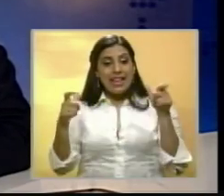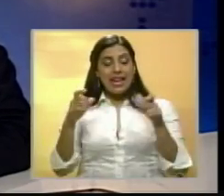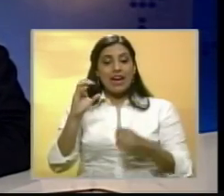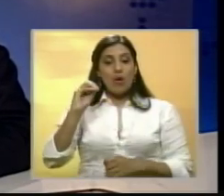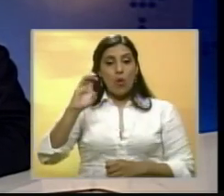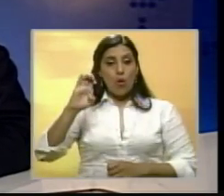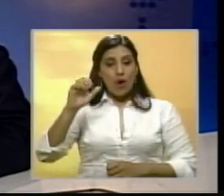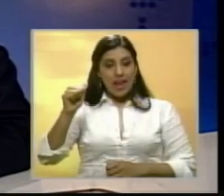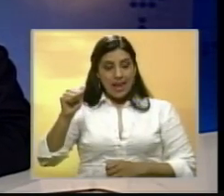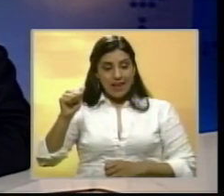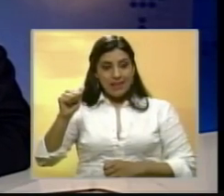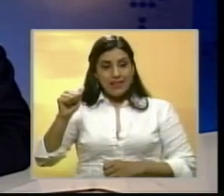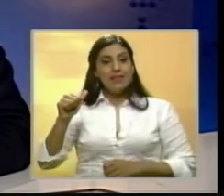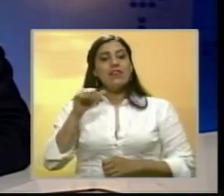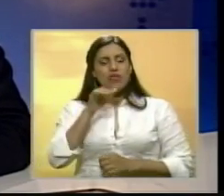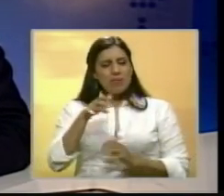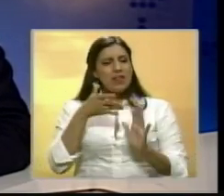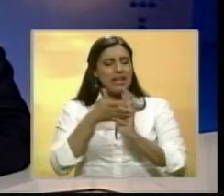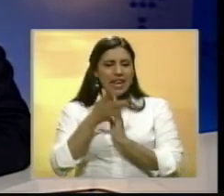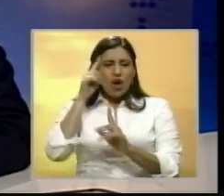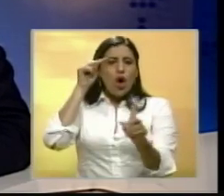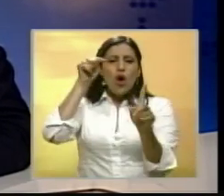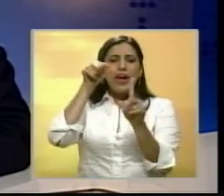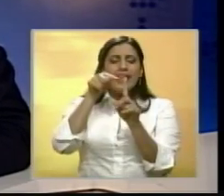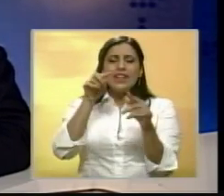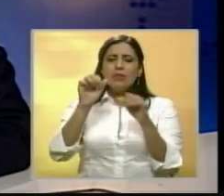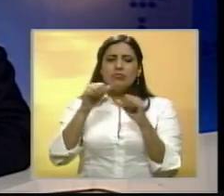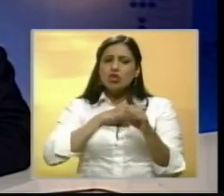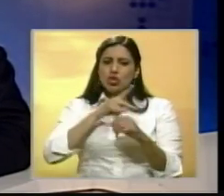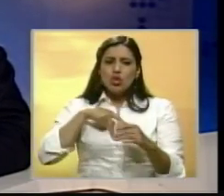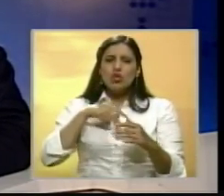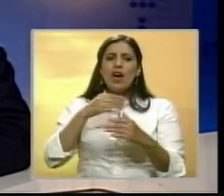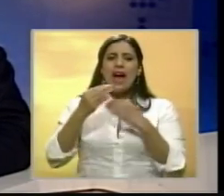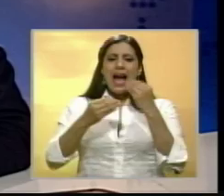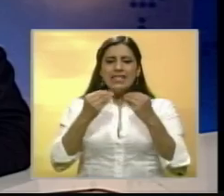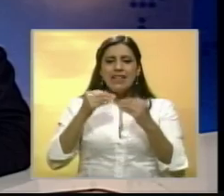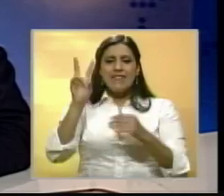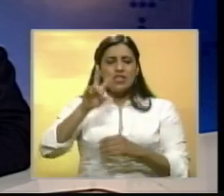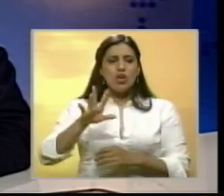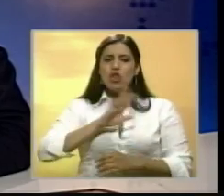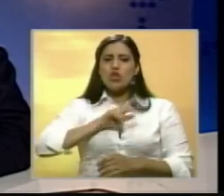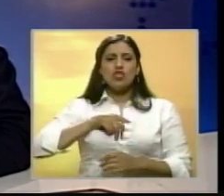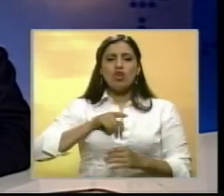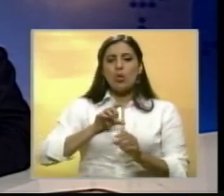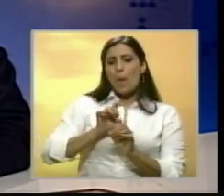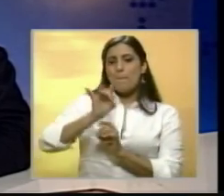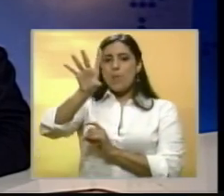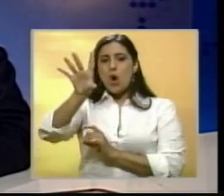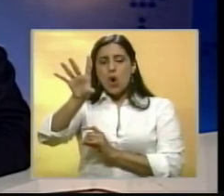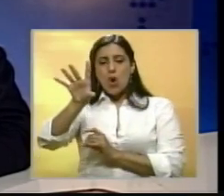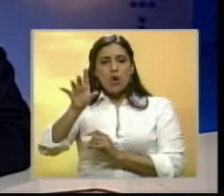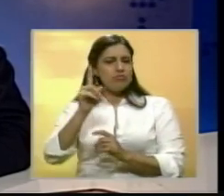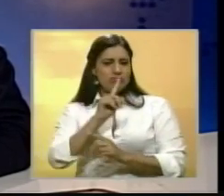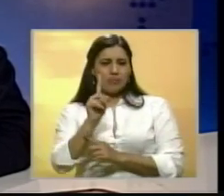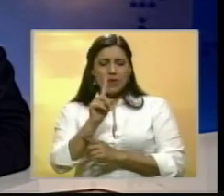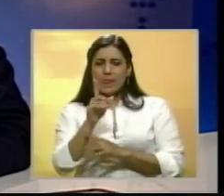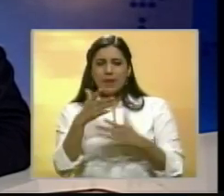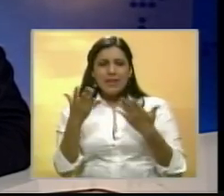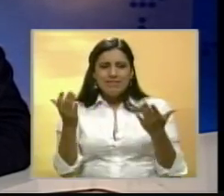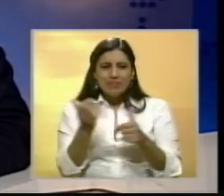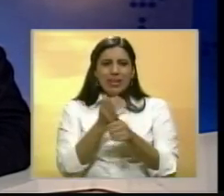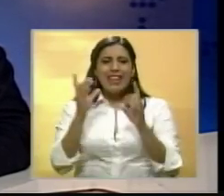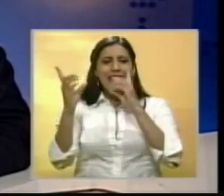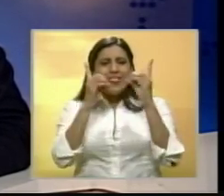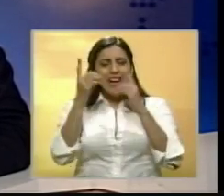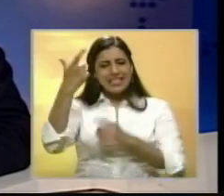Estados Americanos, Luis Almagro, aseguró que el objetivo de las acciones que adelanta sobre Venezuela no es la expulsión del organismo, sino el logro de un